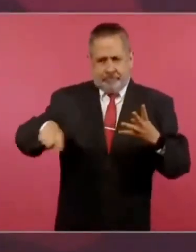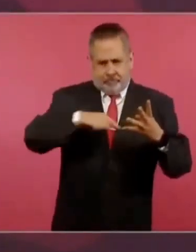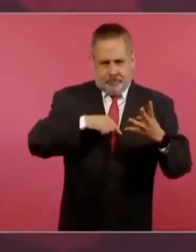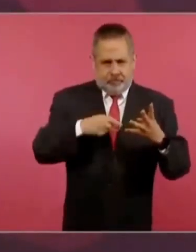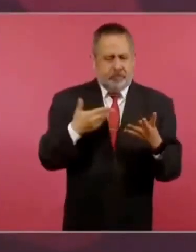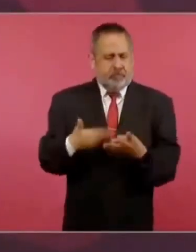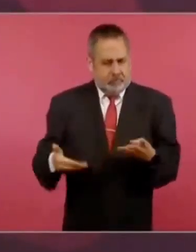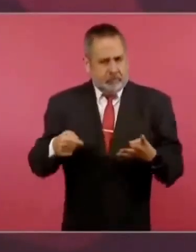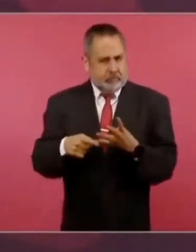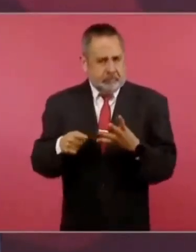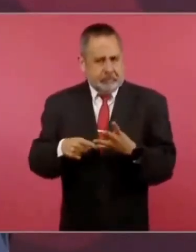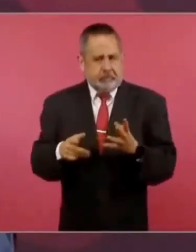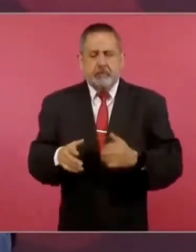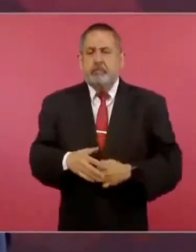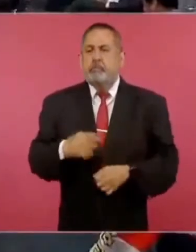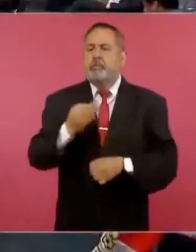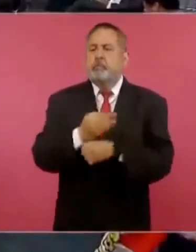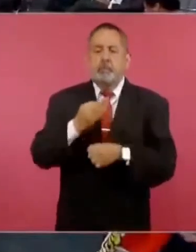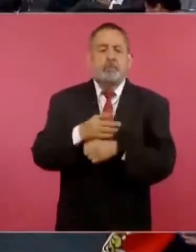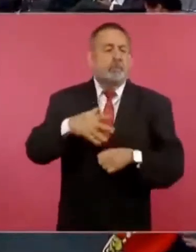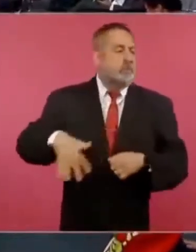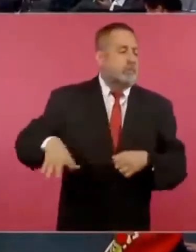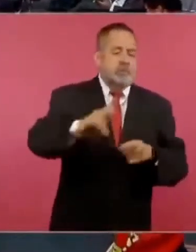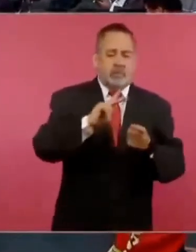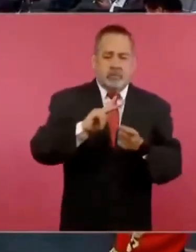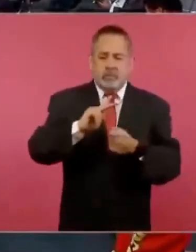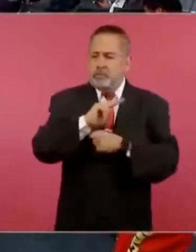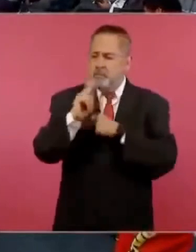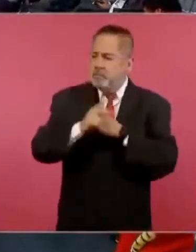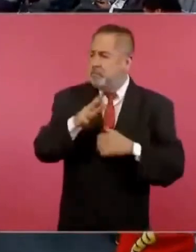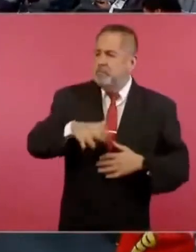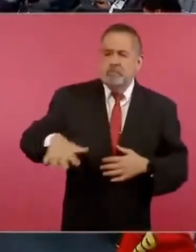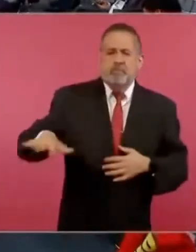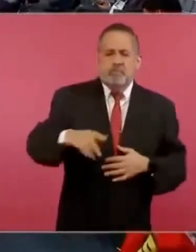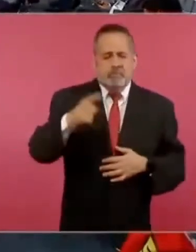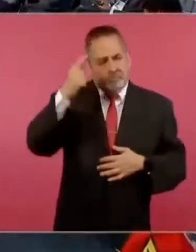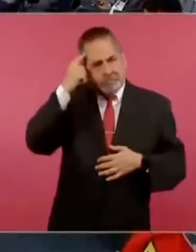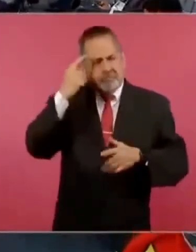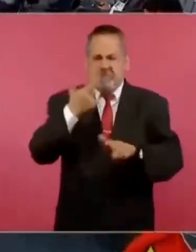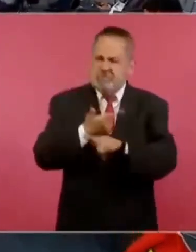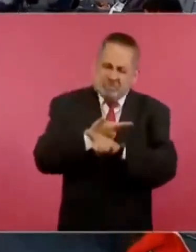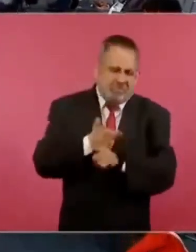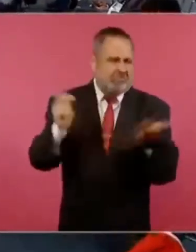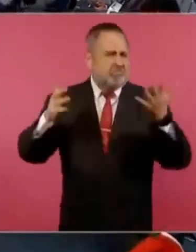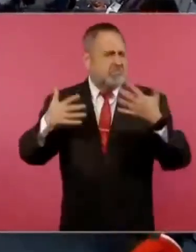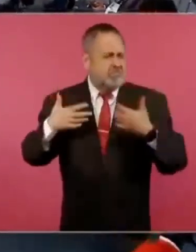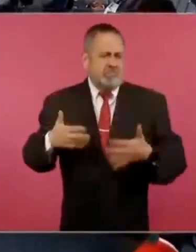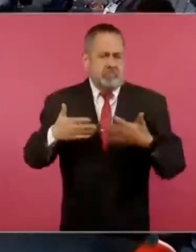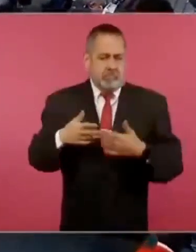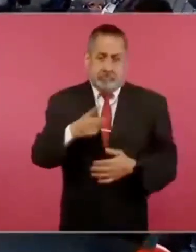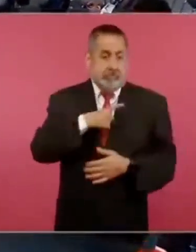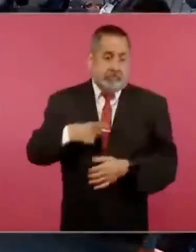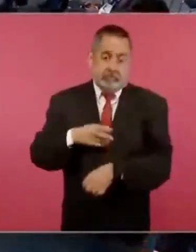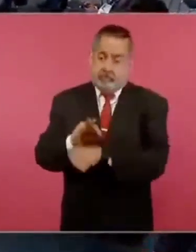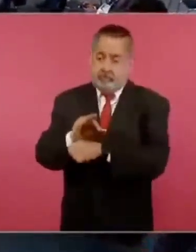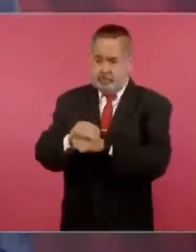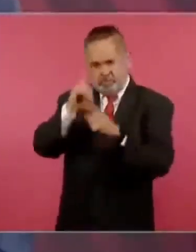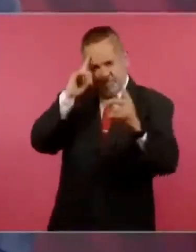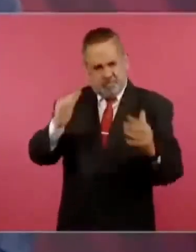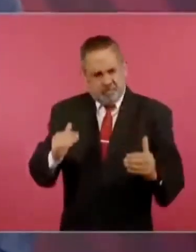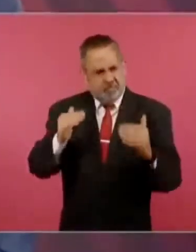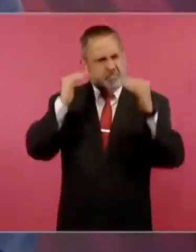vivimos en un país con libertades y tenemos que seguir defendiendo nuestra